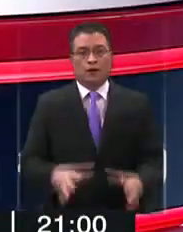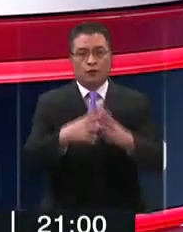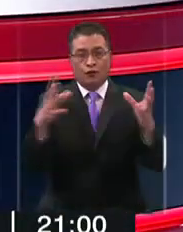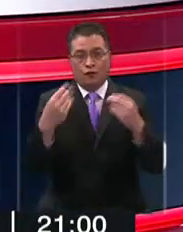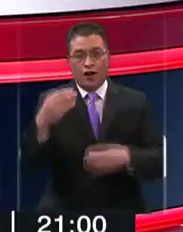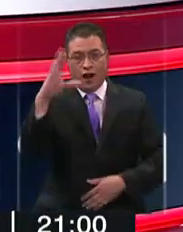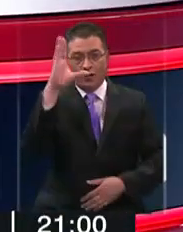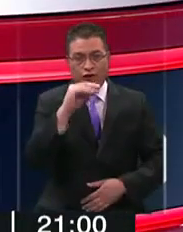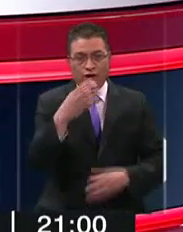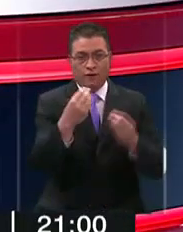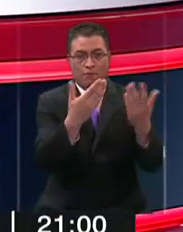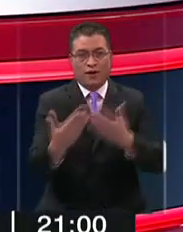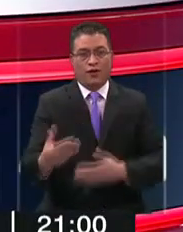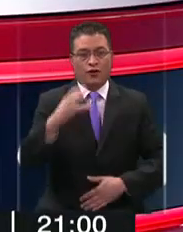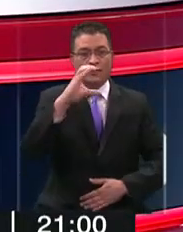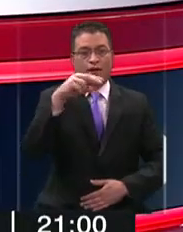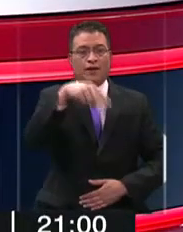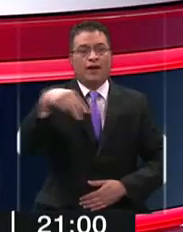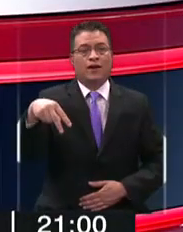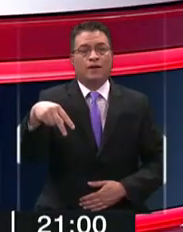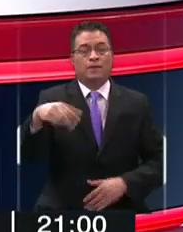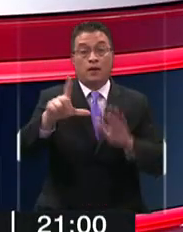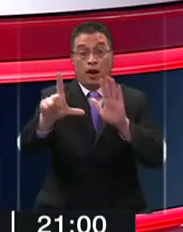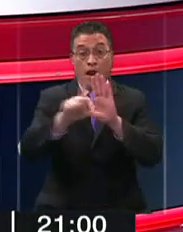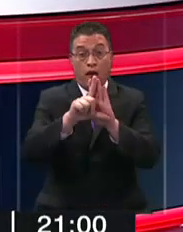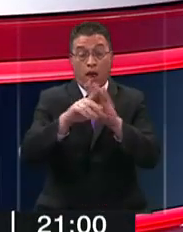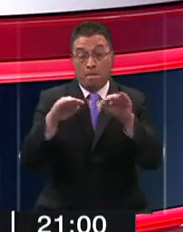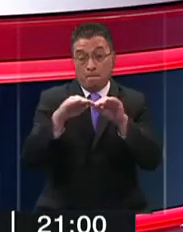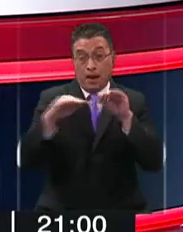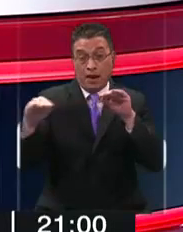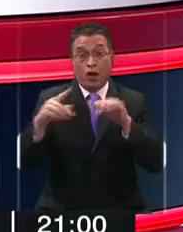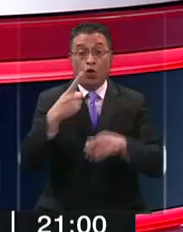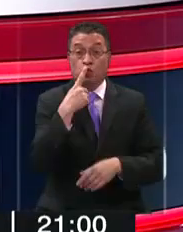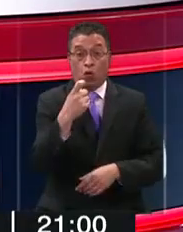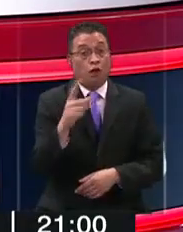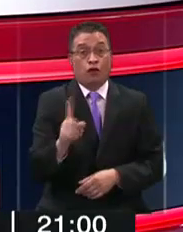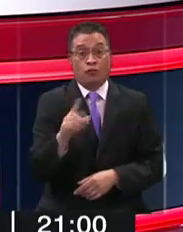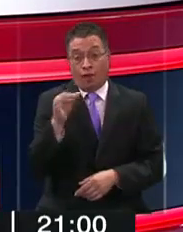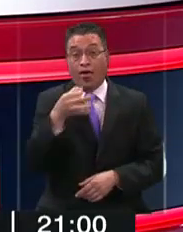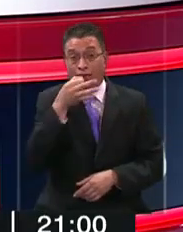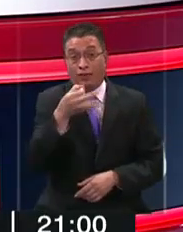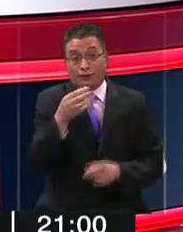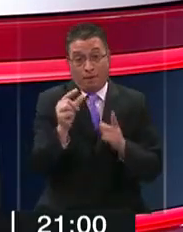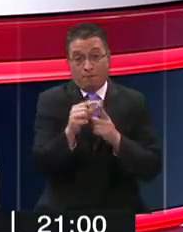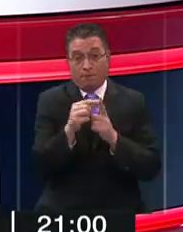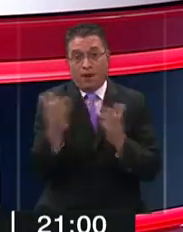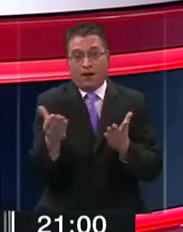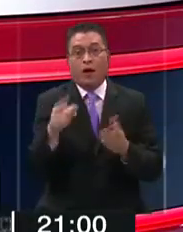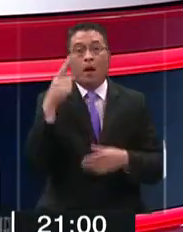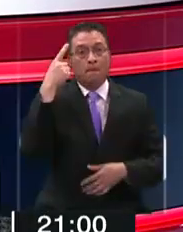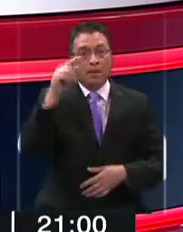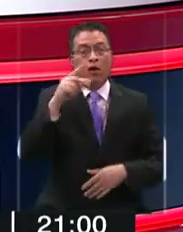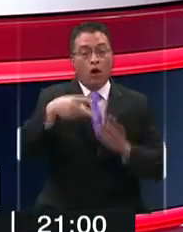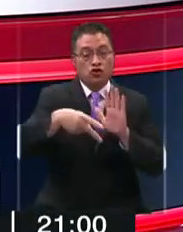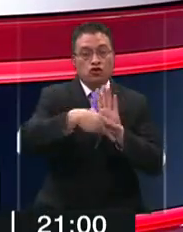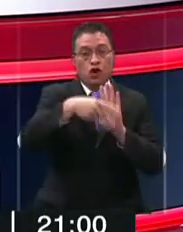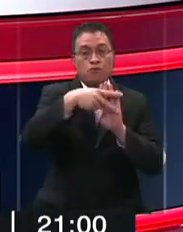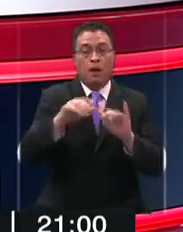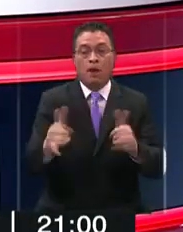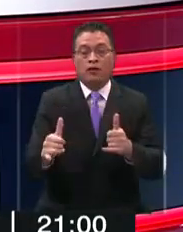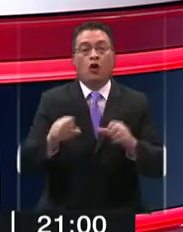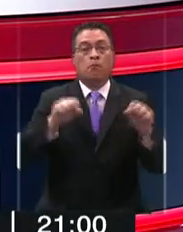Muy buenas noches, bienvenidos a CNN Prime. Ley pareja no es dura, eso dice el refrán, pero parece que las normas para partidos